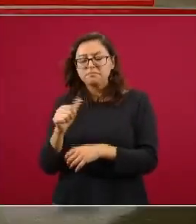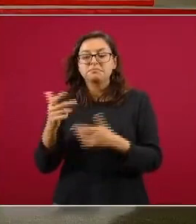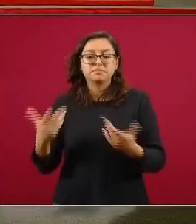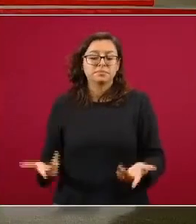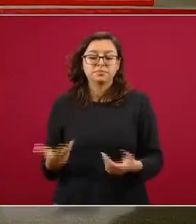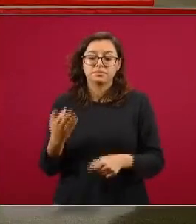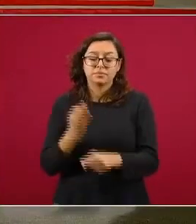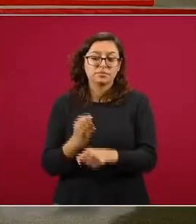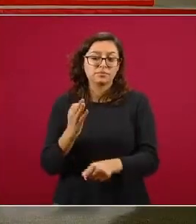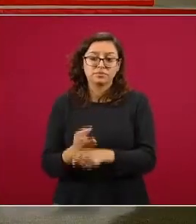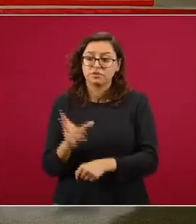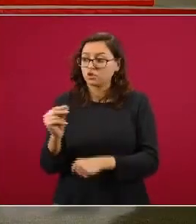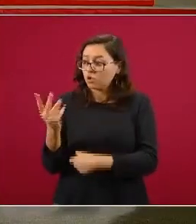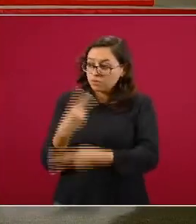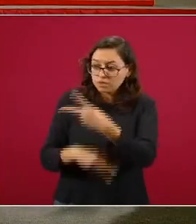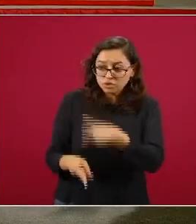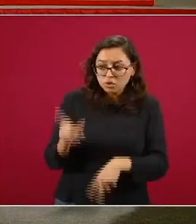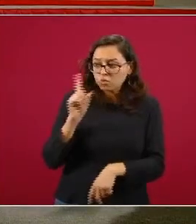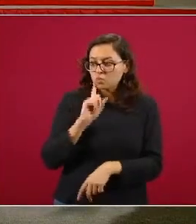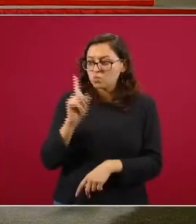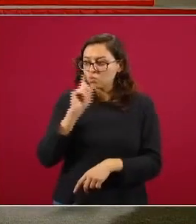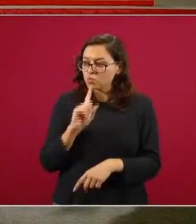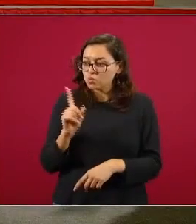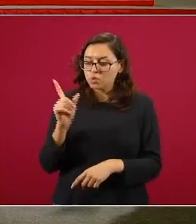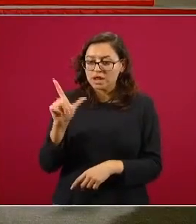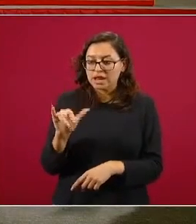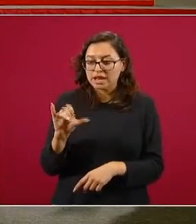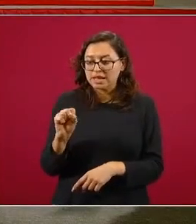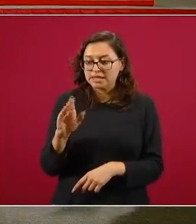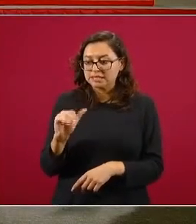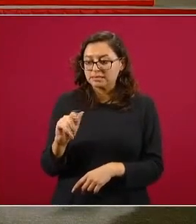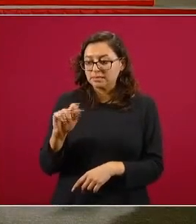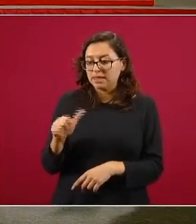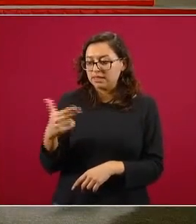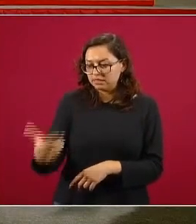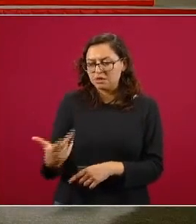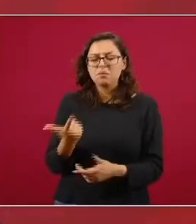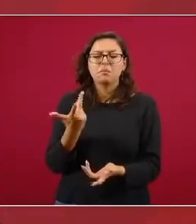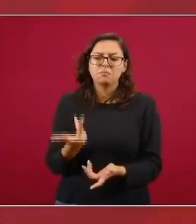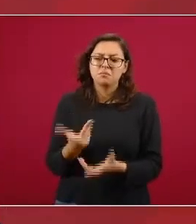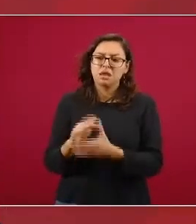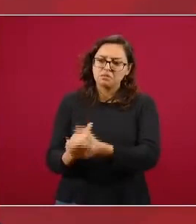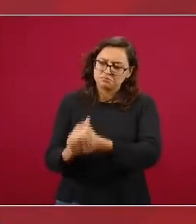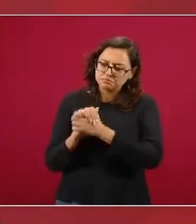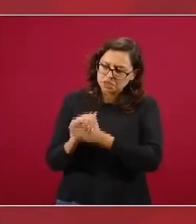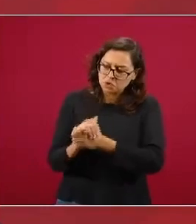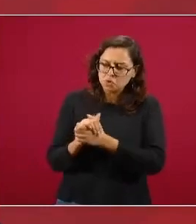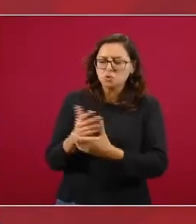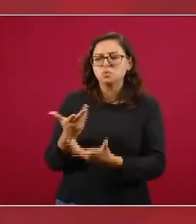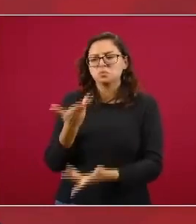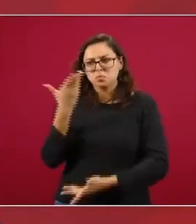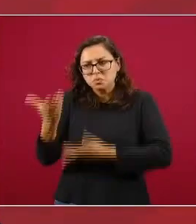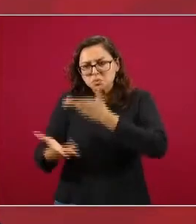aquí nuestra colega Lisbeth Hernández, le mandamos un saludo con mucho aprecio y respeto,